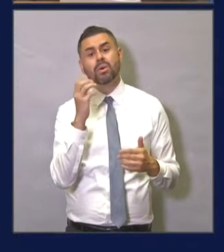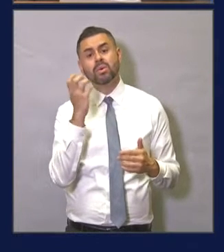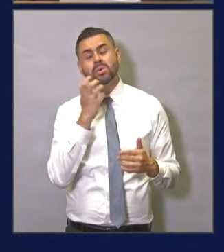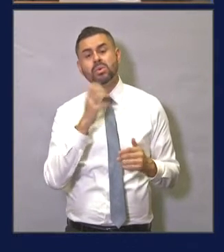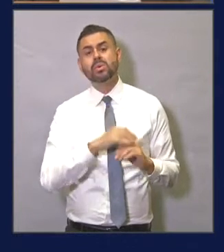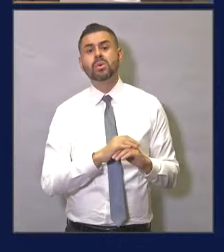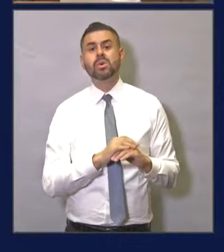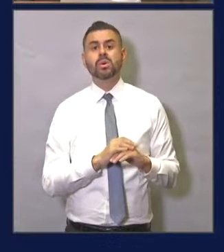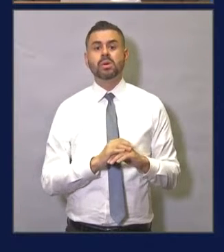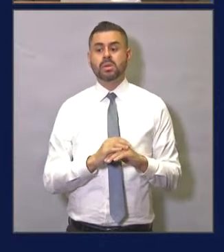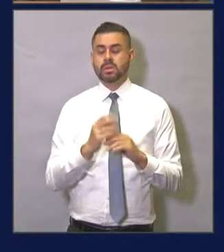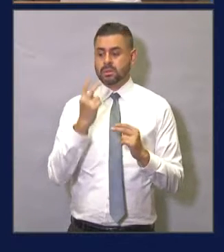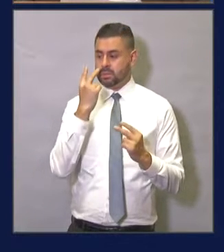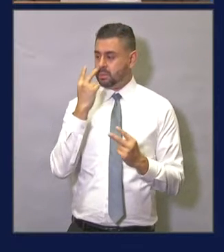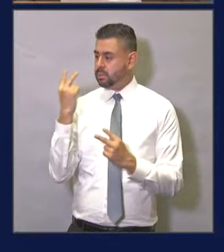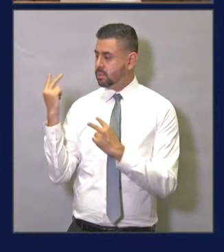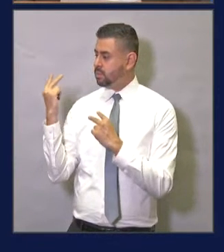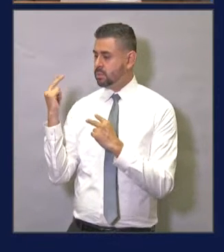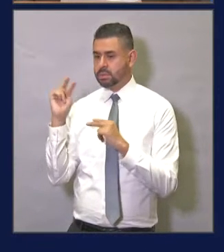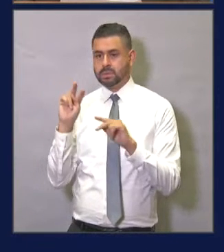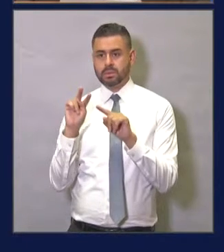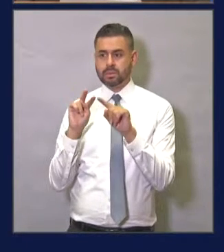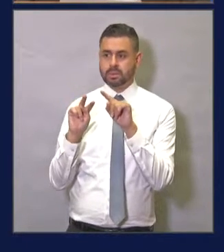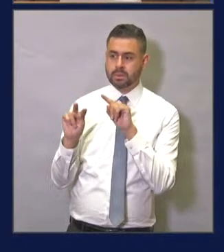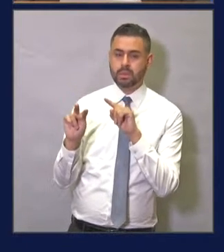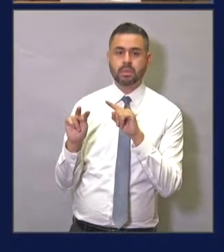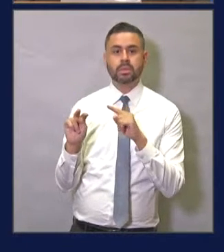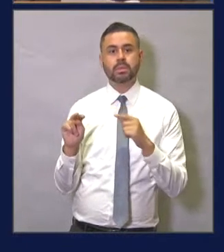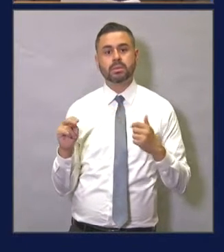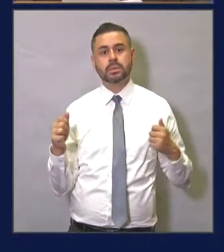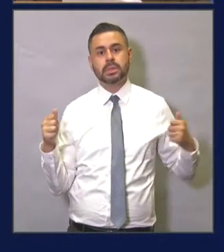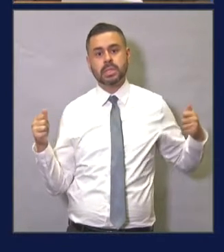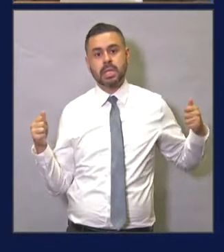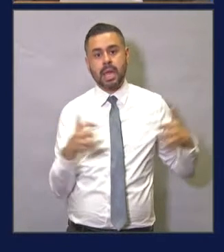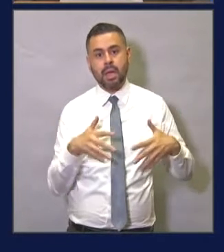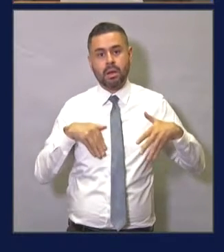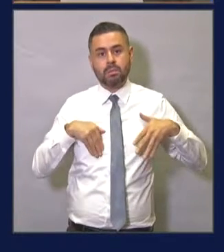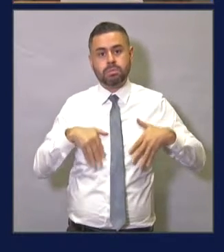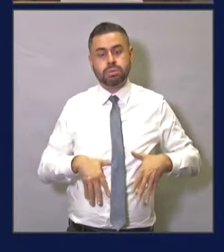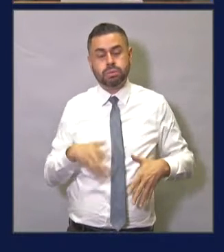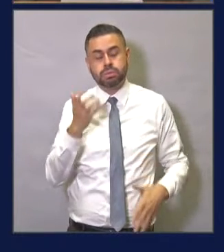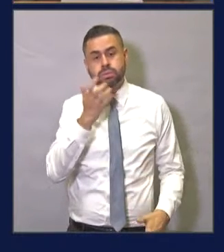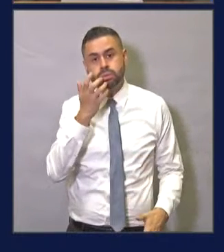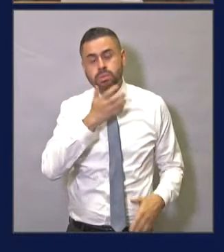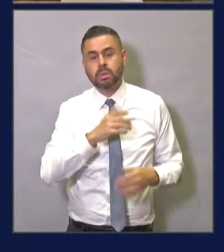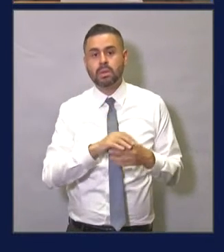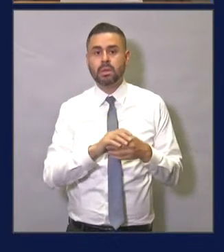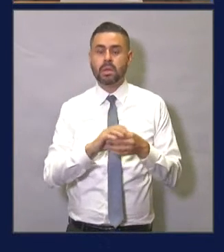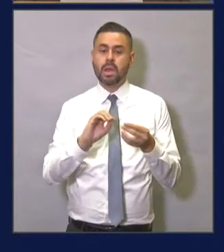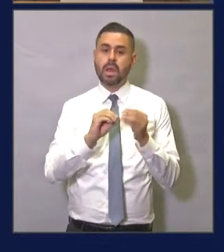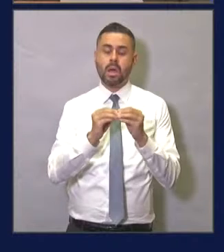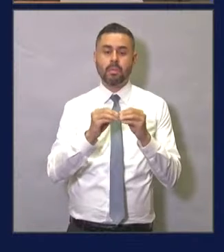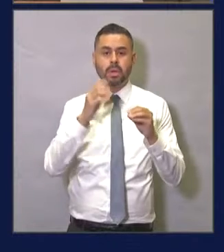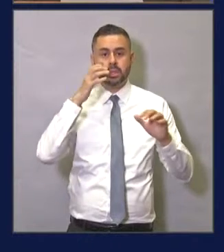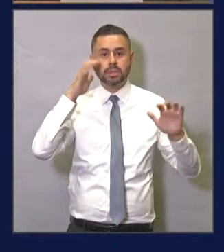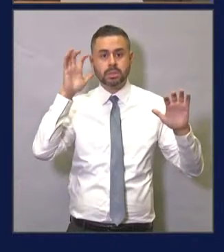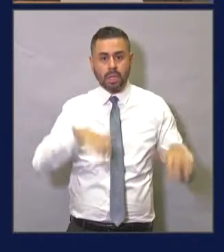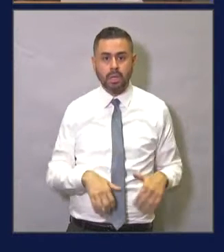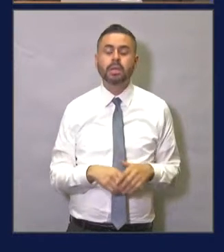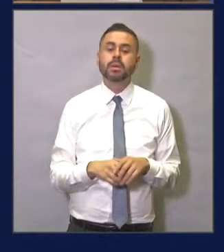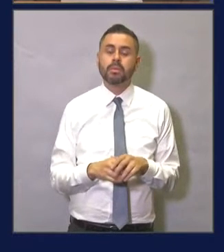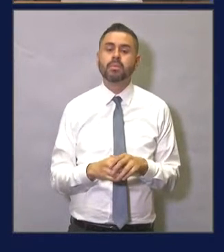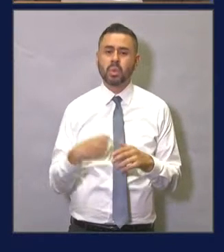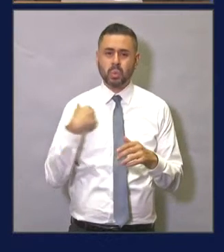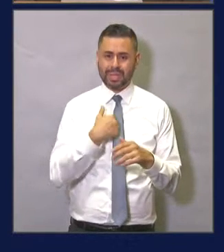nos dirigimos, es bastante alarmante. Este gráfico nos muestra el promedio del número diario de 7 días